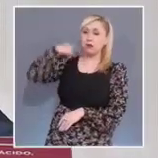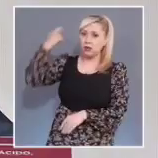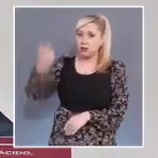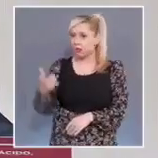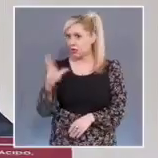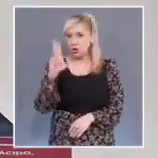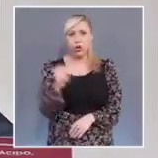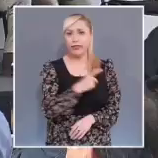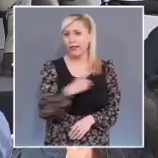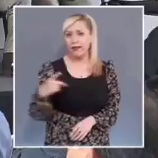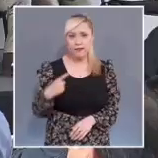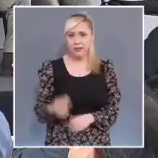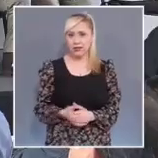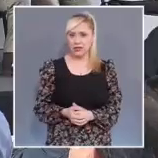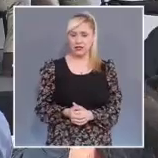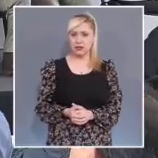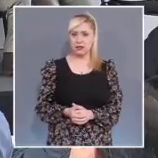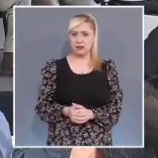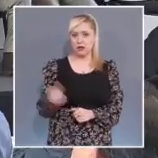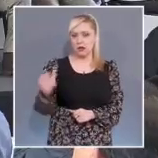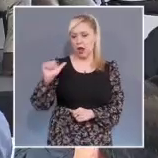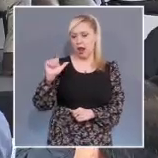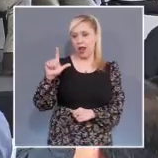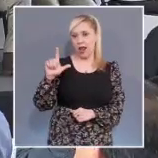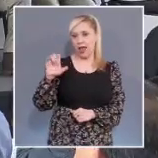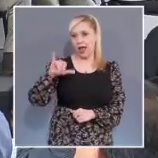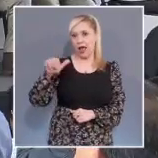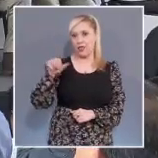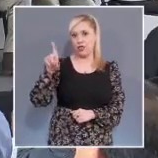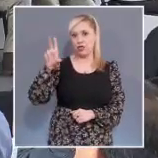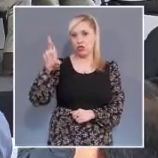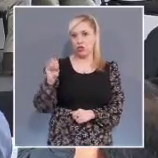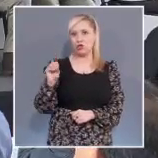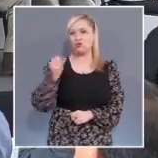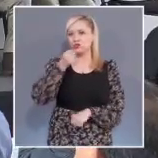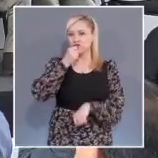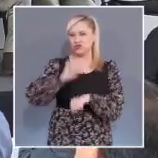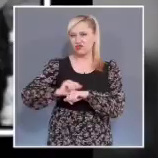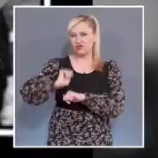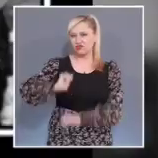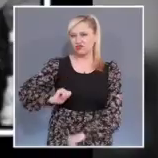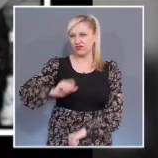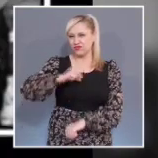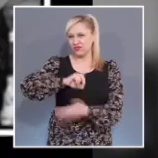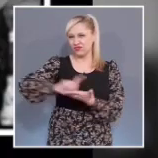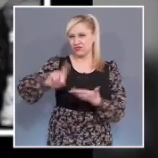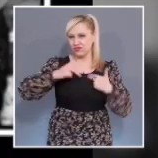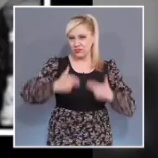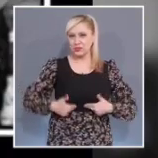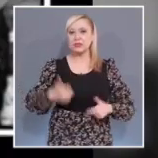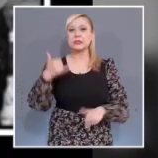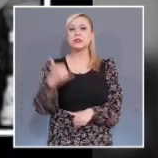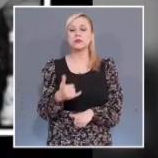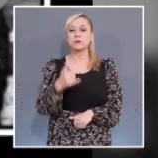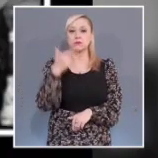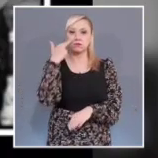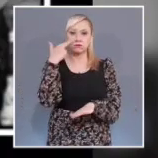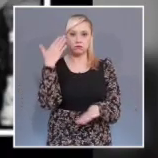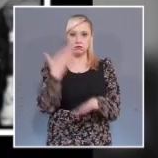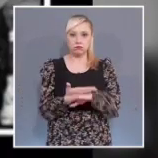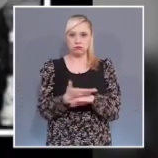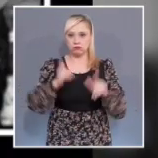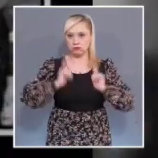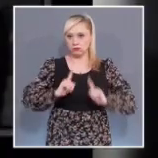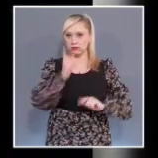SEGOV, Alejandro Encinas, y la fiscal general de Justicia capitalina, Ernestina Godoy, se comprometieron a coadyuvar para agotar todas las líneas